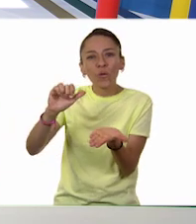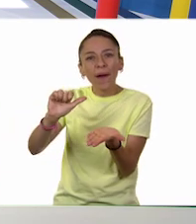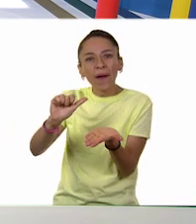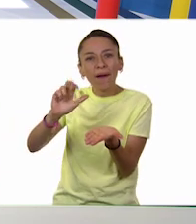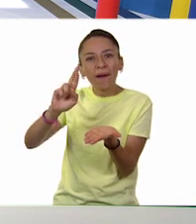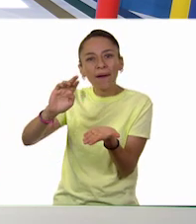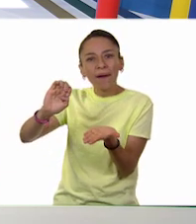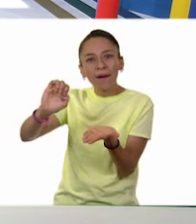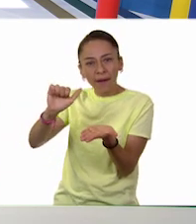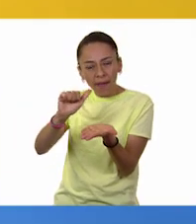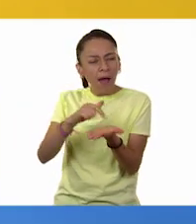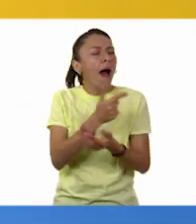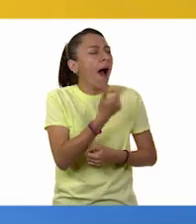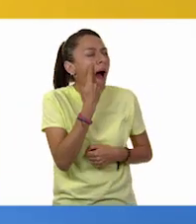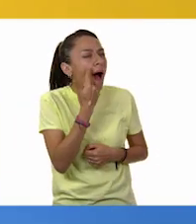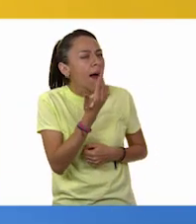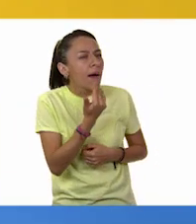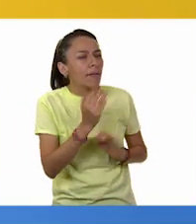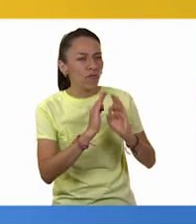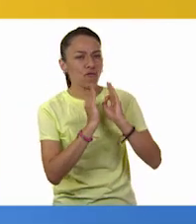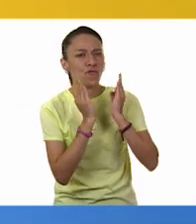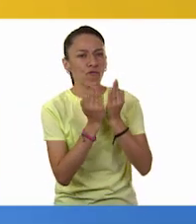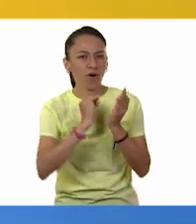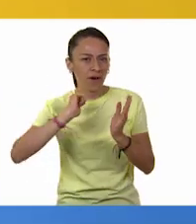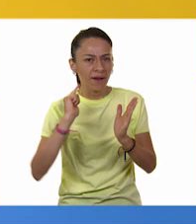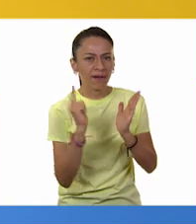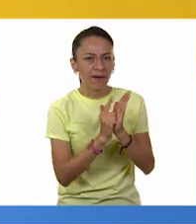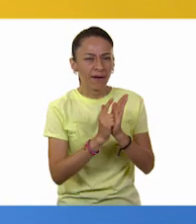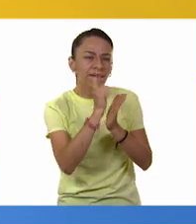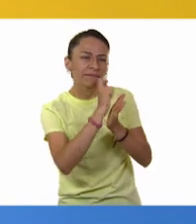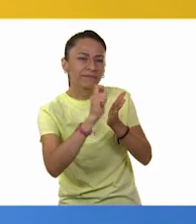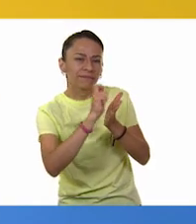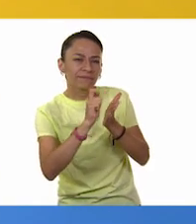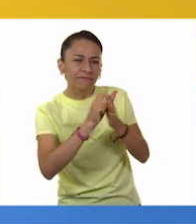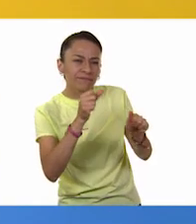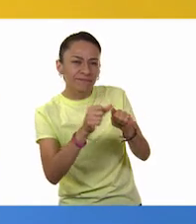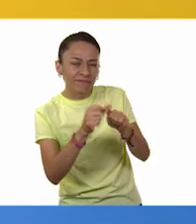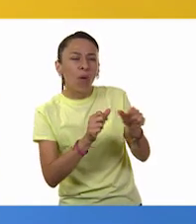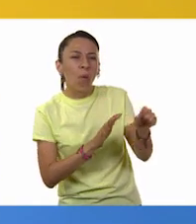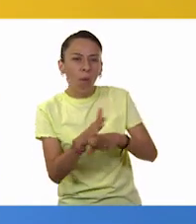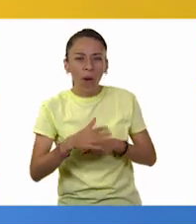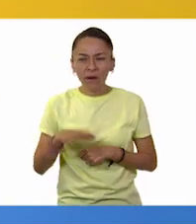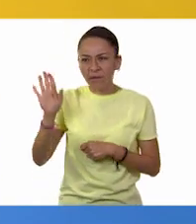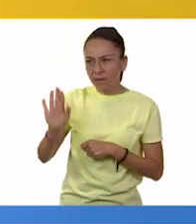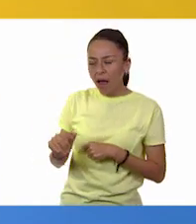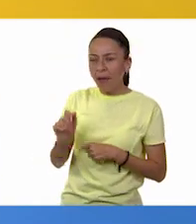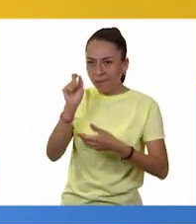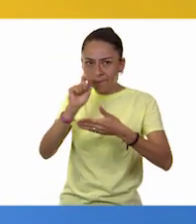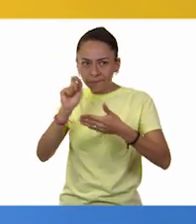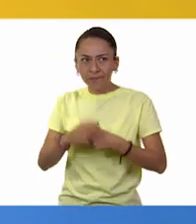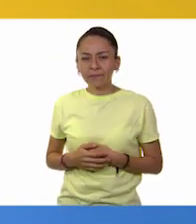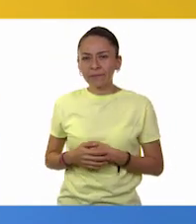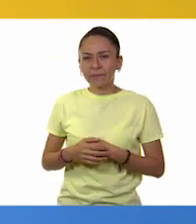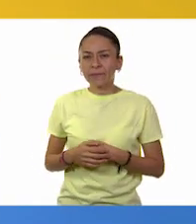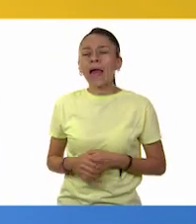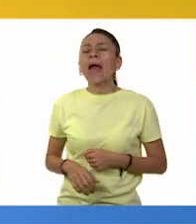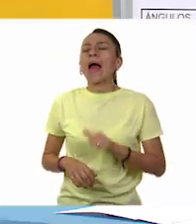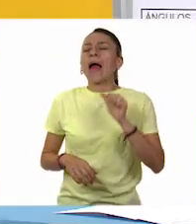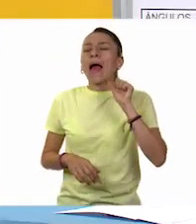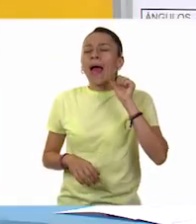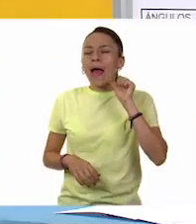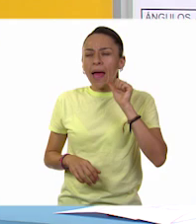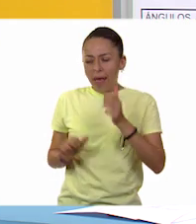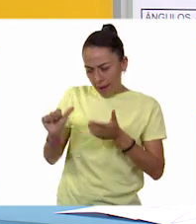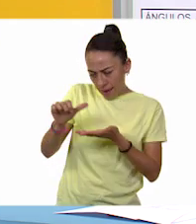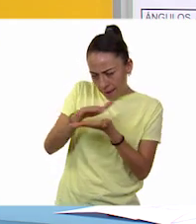bien. Y Entonces, tenemos área área es igual Maestra, una duda. ¿Es con esta letra mayúscula o con la minúscula?